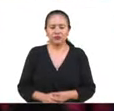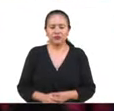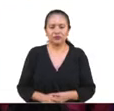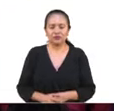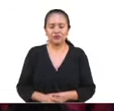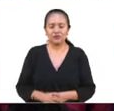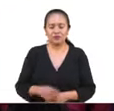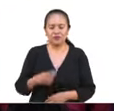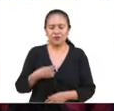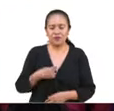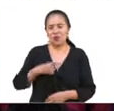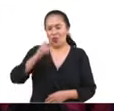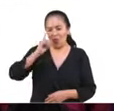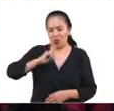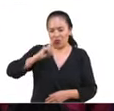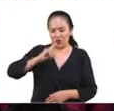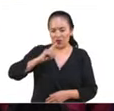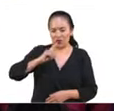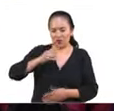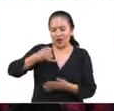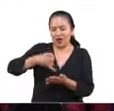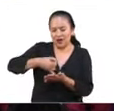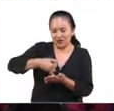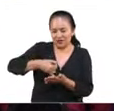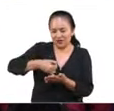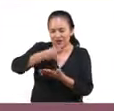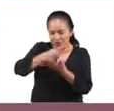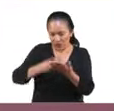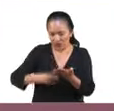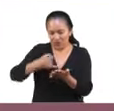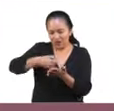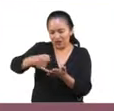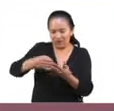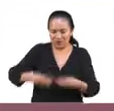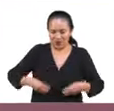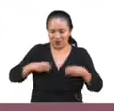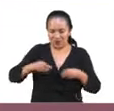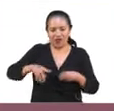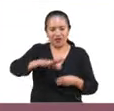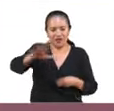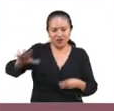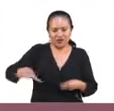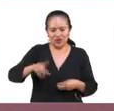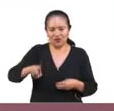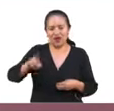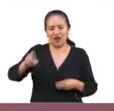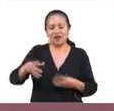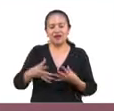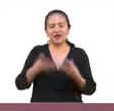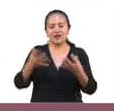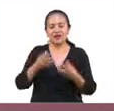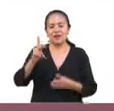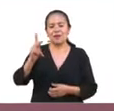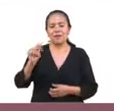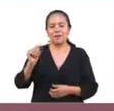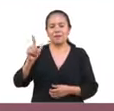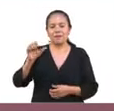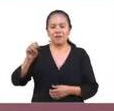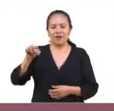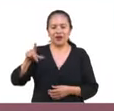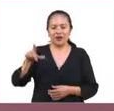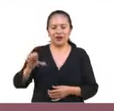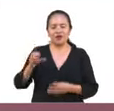En nombre de las mujeres sembradoras del programa Sembrando Vida de Chiapas, en especial el territorio Palenque,